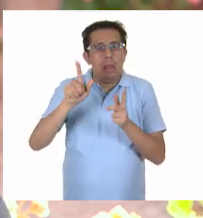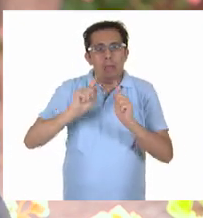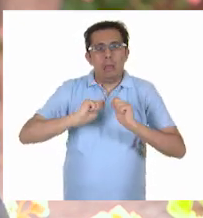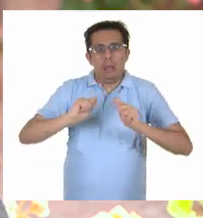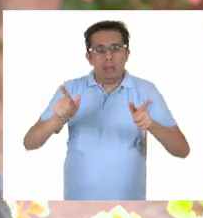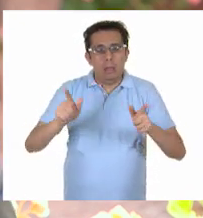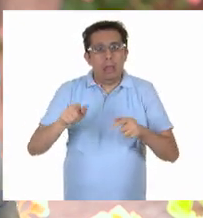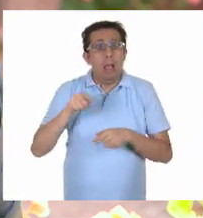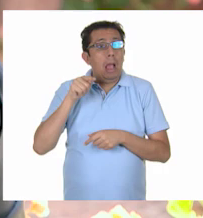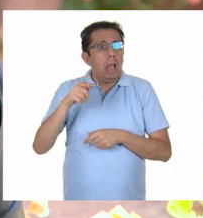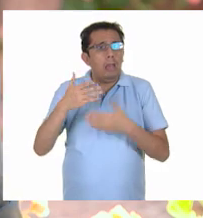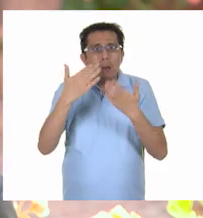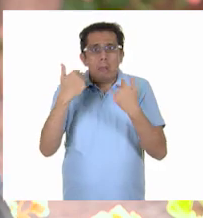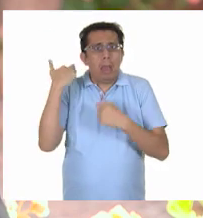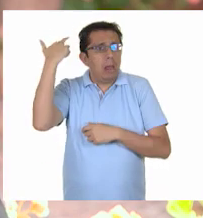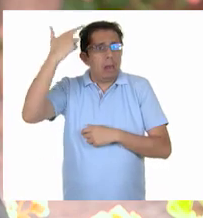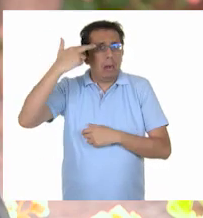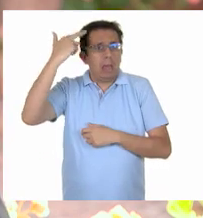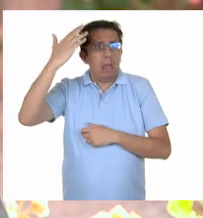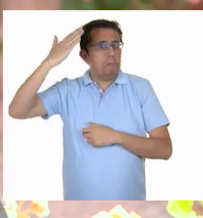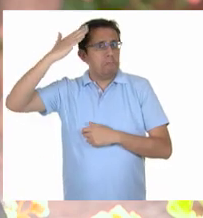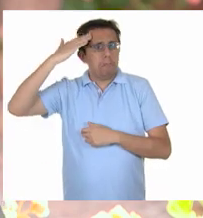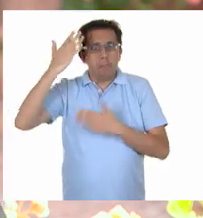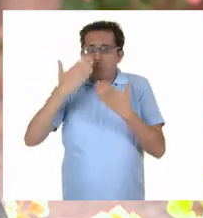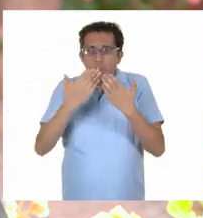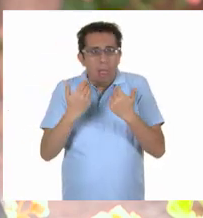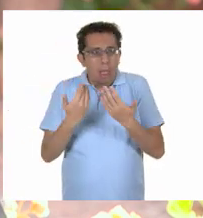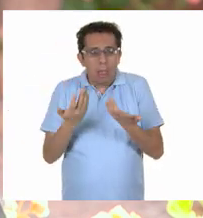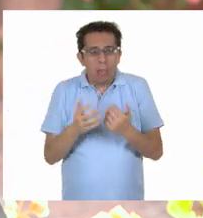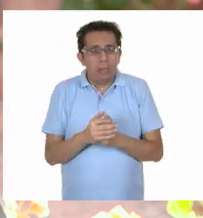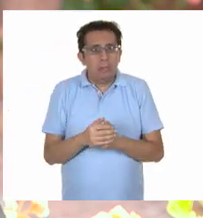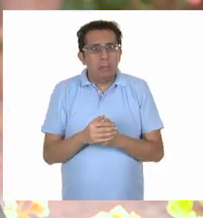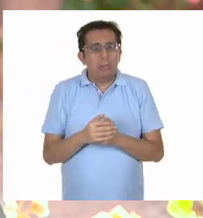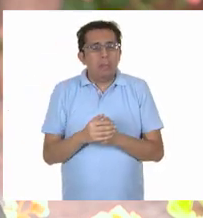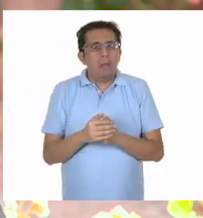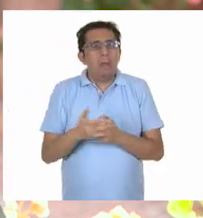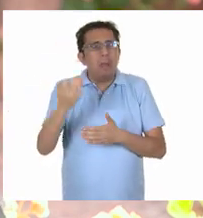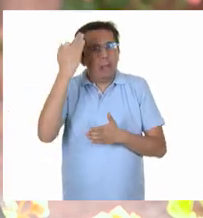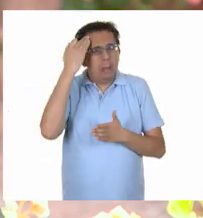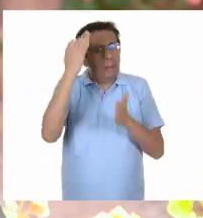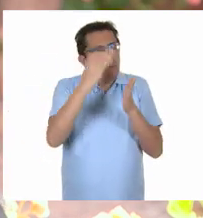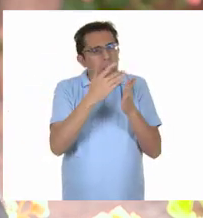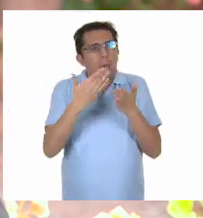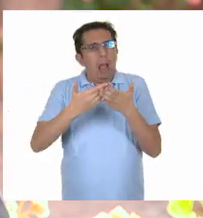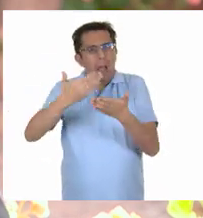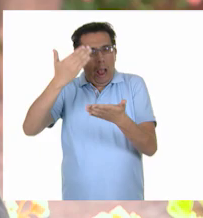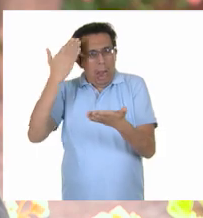Tlaxcala no tuvo rey en su periodo prehispánico,